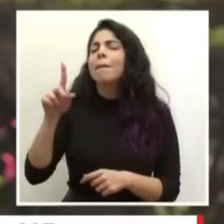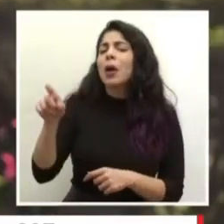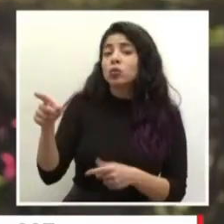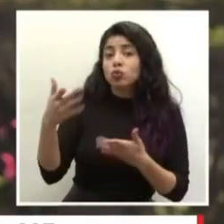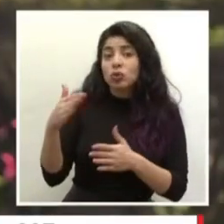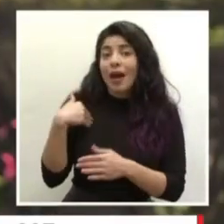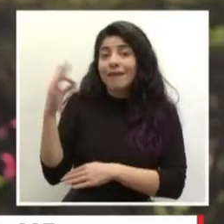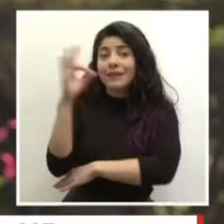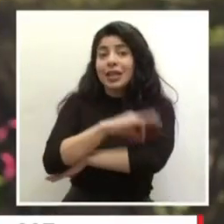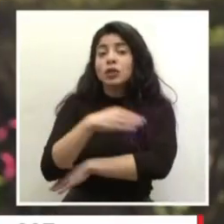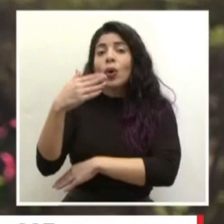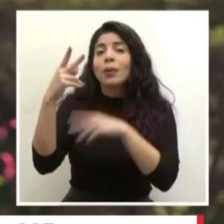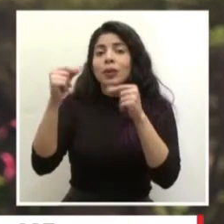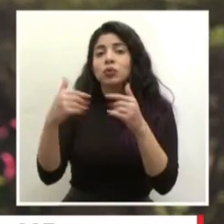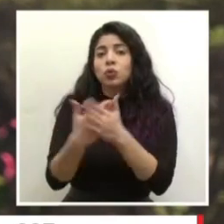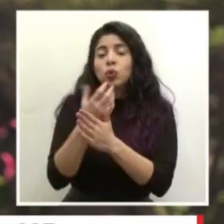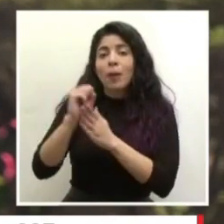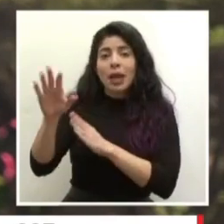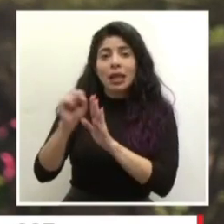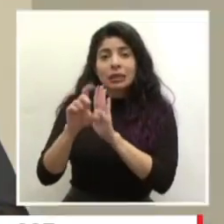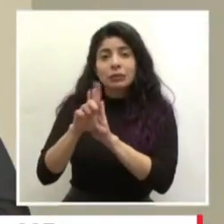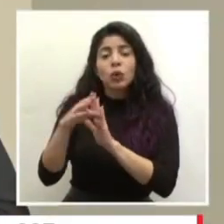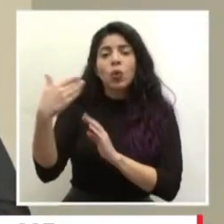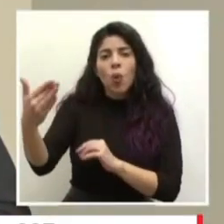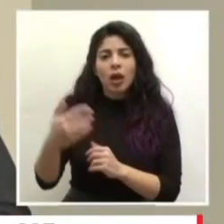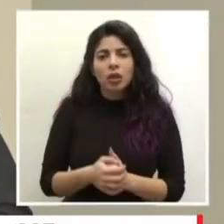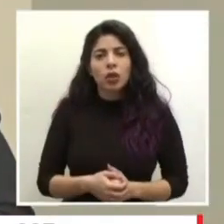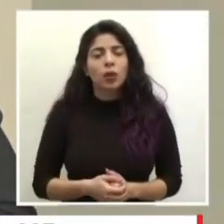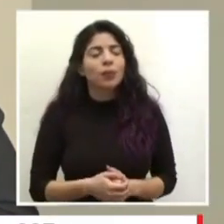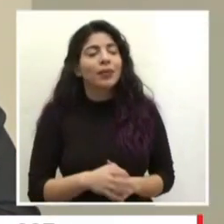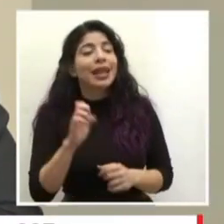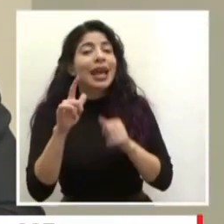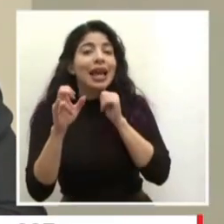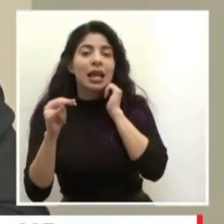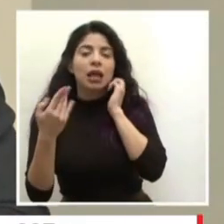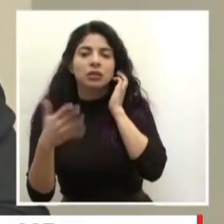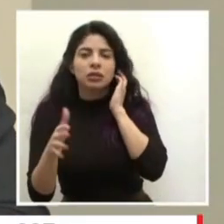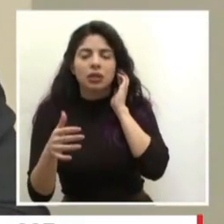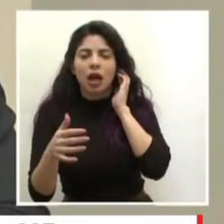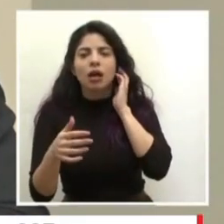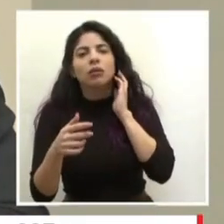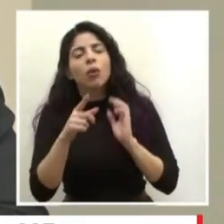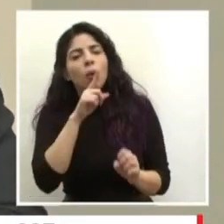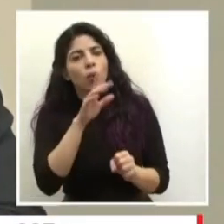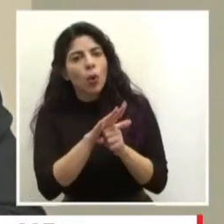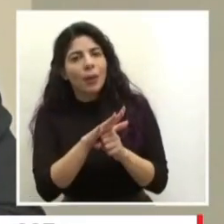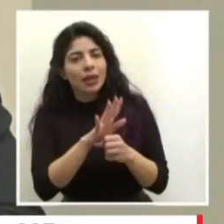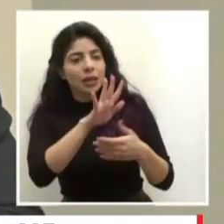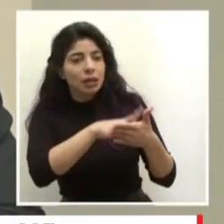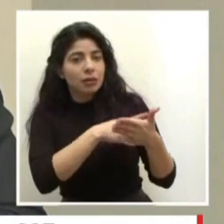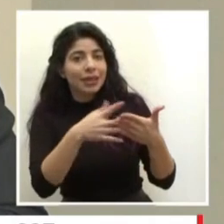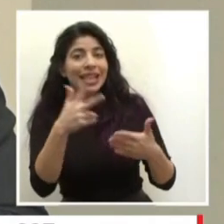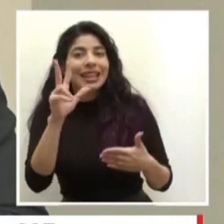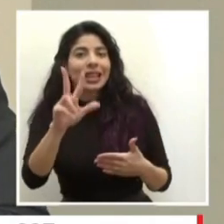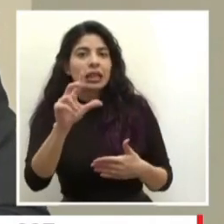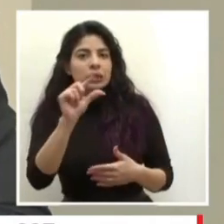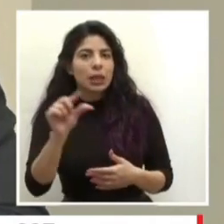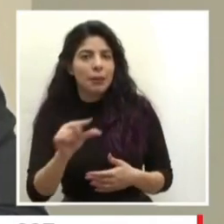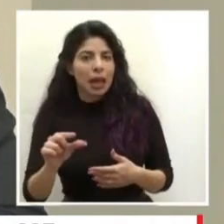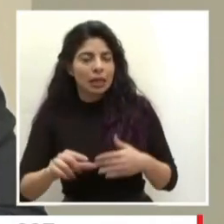una fecha para enviar el presupuesto nuevo a la Asamblea Legislativa? Don Elian ha comprometido el plazo de 3 semanas